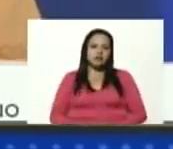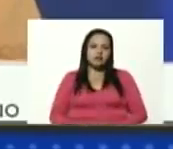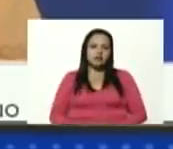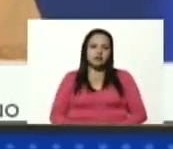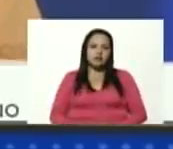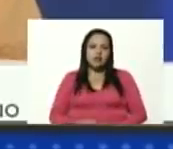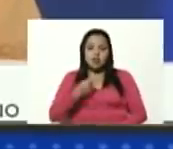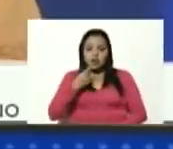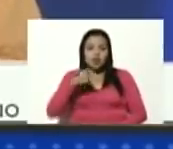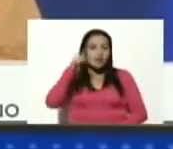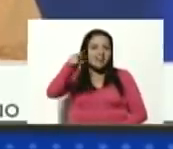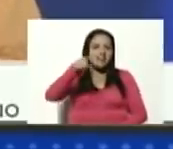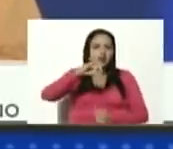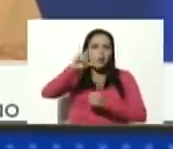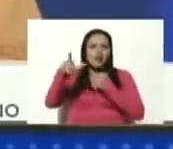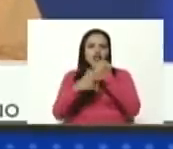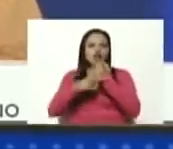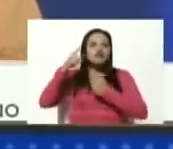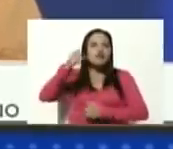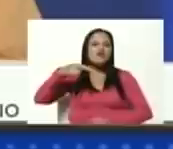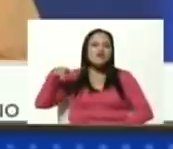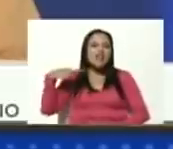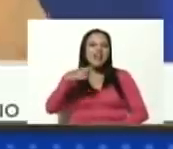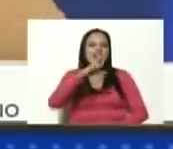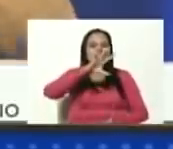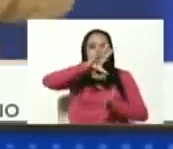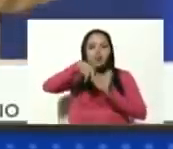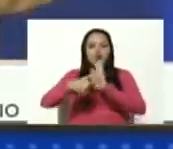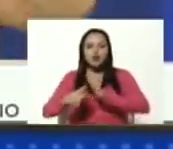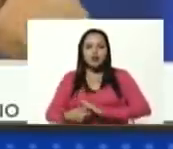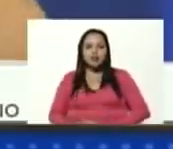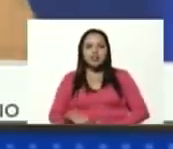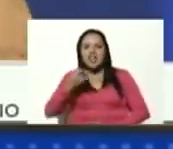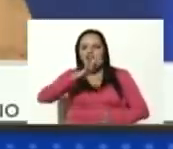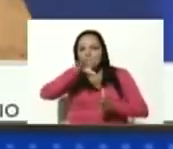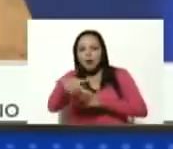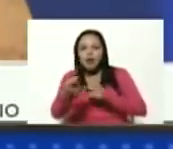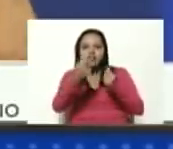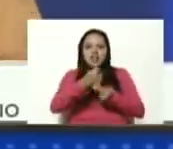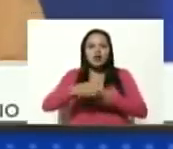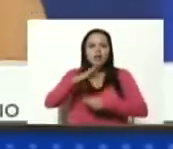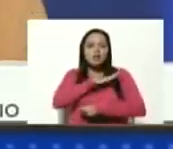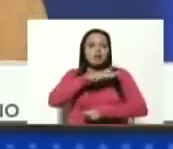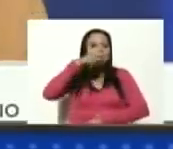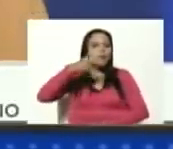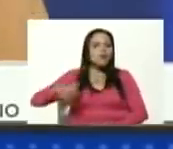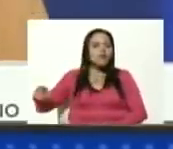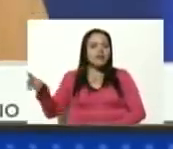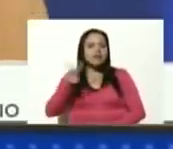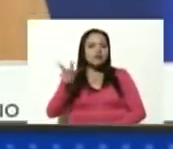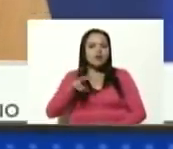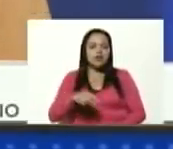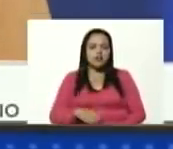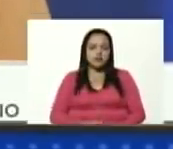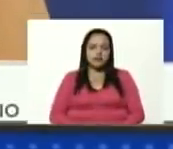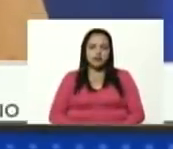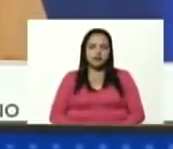digo para ti, Guaidó. Eres una rata ladrona que le has robado el dinero al pueblo de Venezuela.